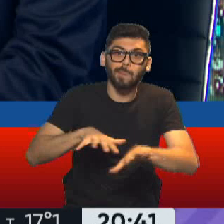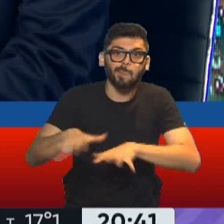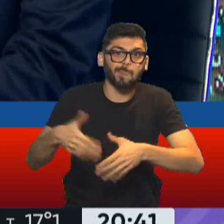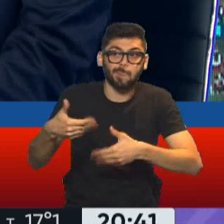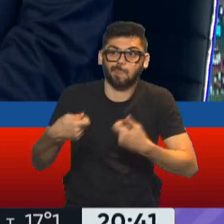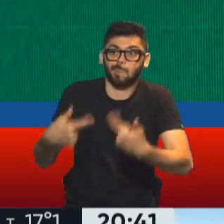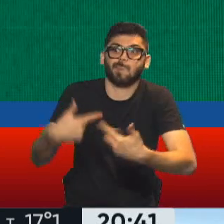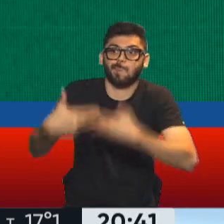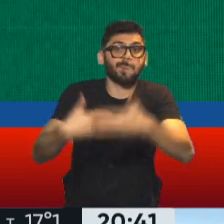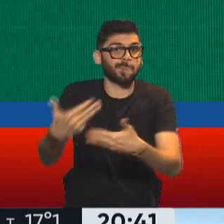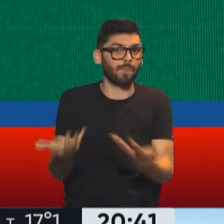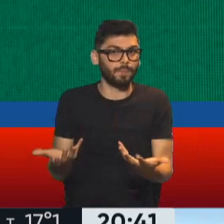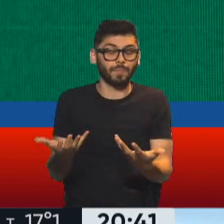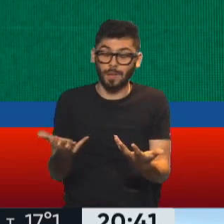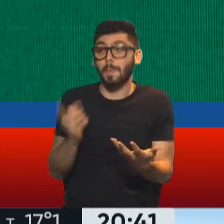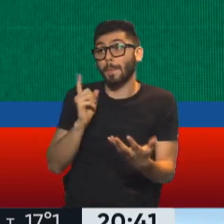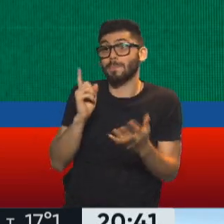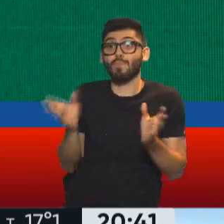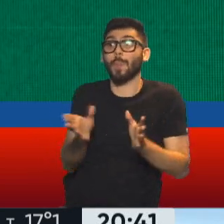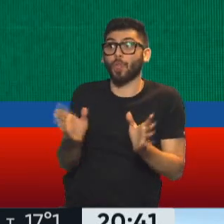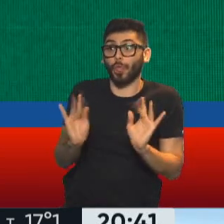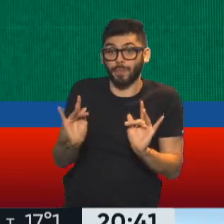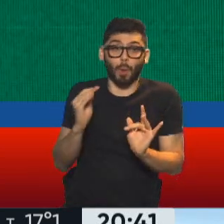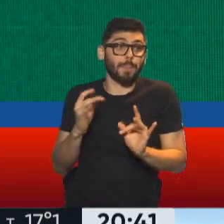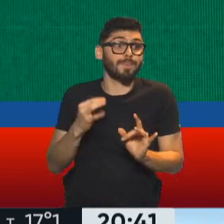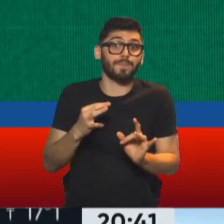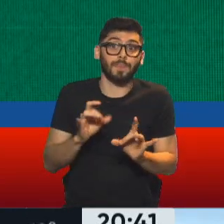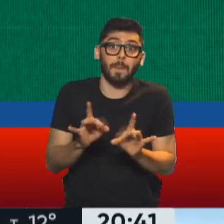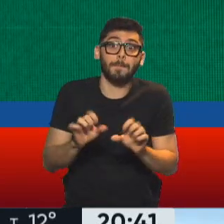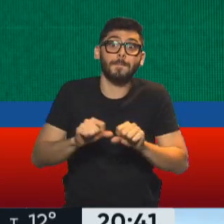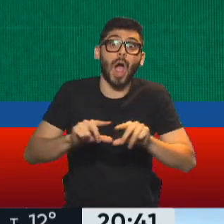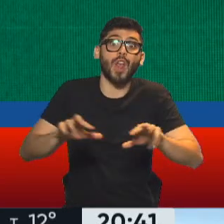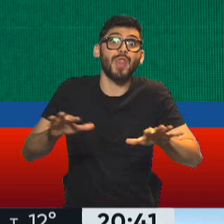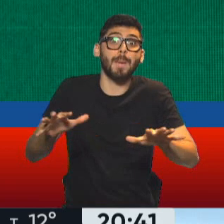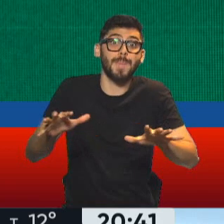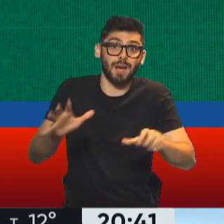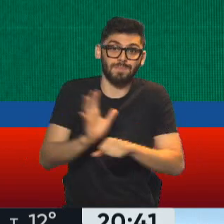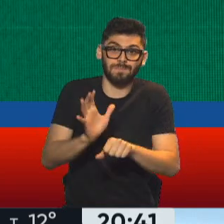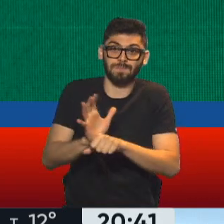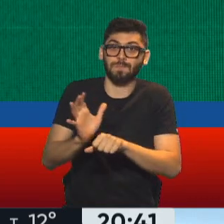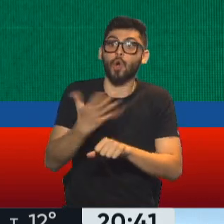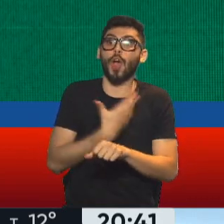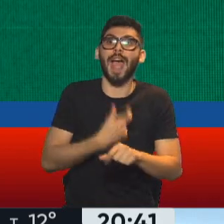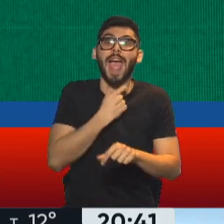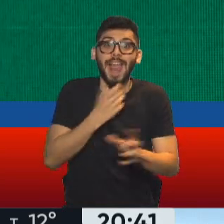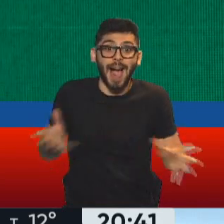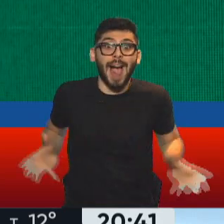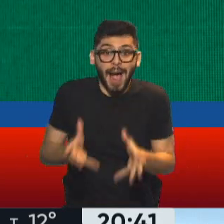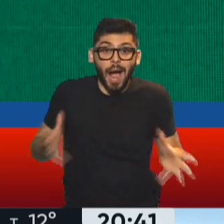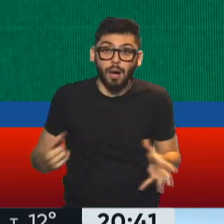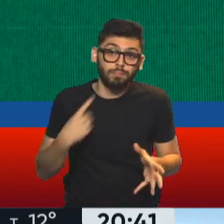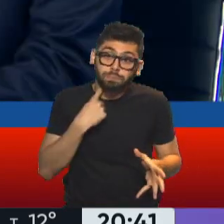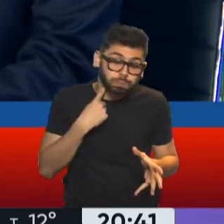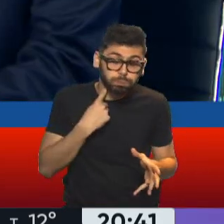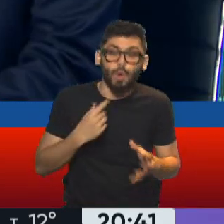Argentina. En un momento súper complejo, ¿no? Porque la pandemia afectó también ese impulso, esa impronta que buscaba darle el gobierno al tema de la